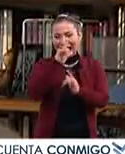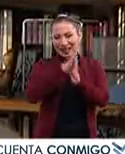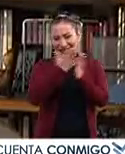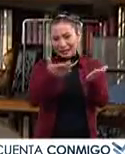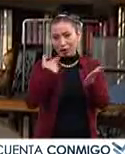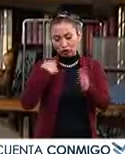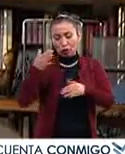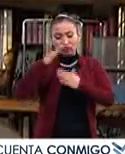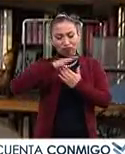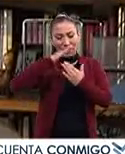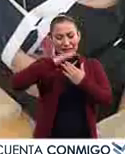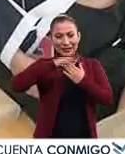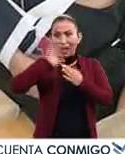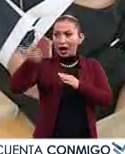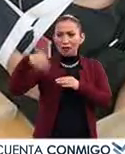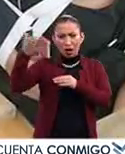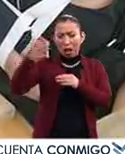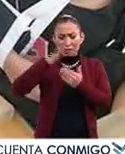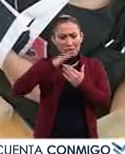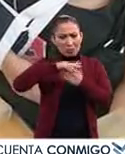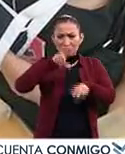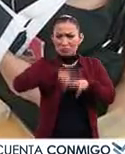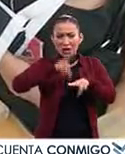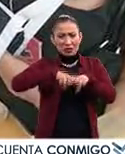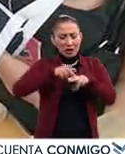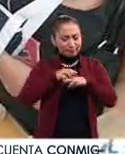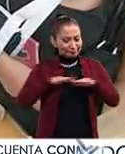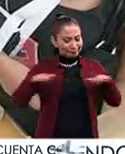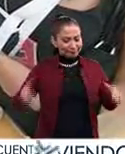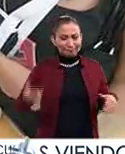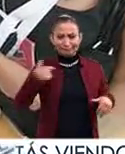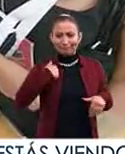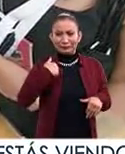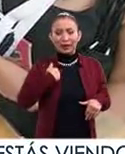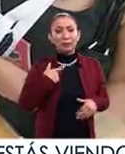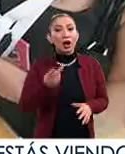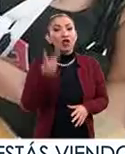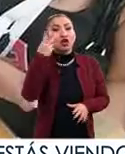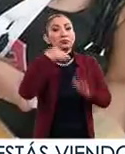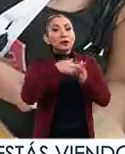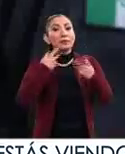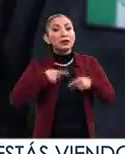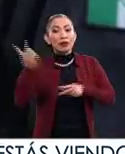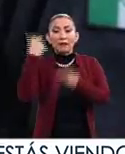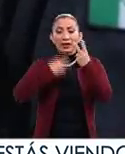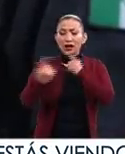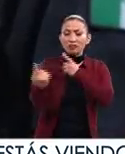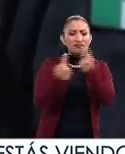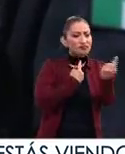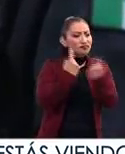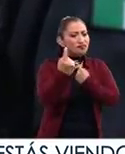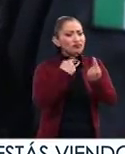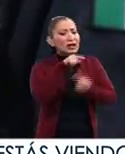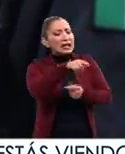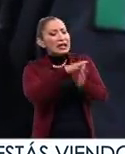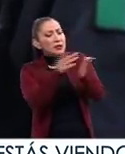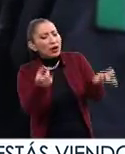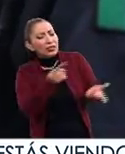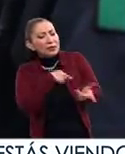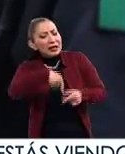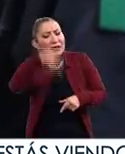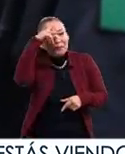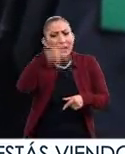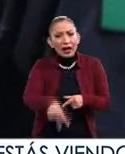puse mi despacho al aire libre con una sillita y una mesita. Pero llegaron 2,000 personas a decirme qué debe ser el libro en